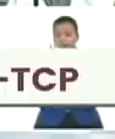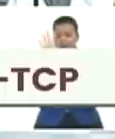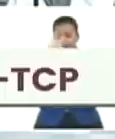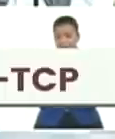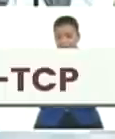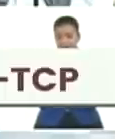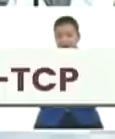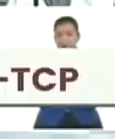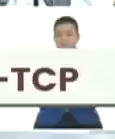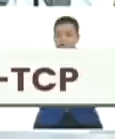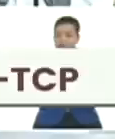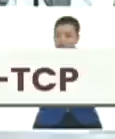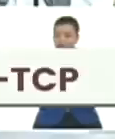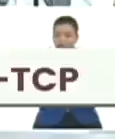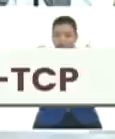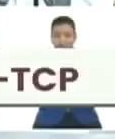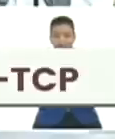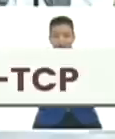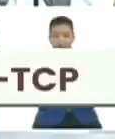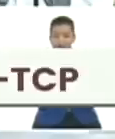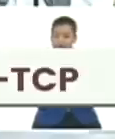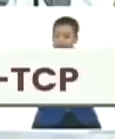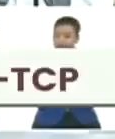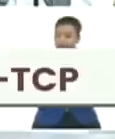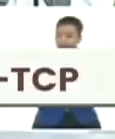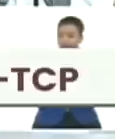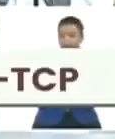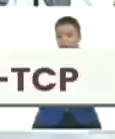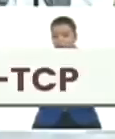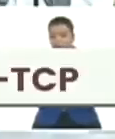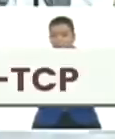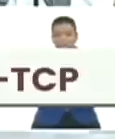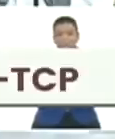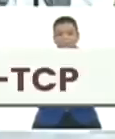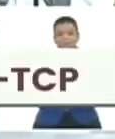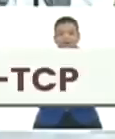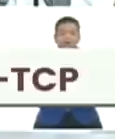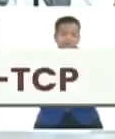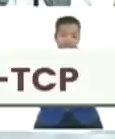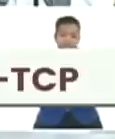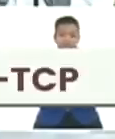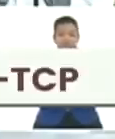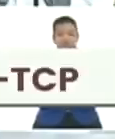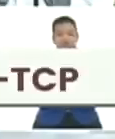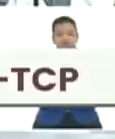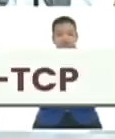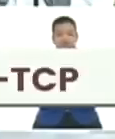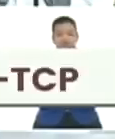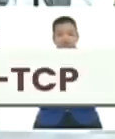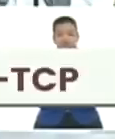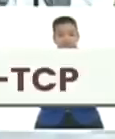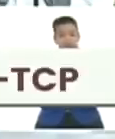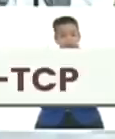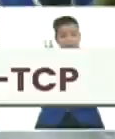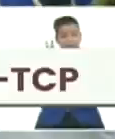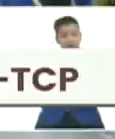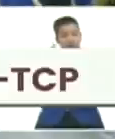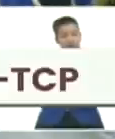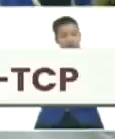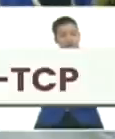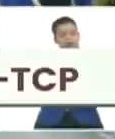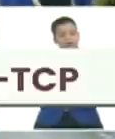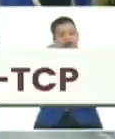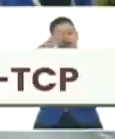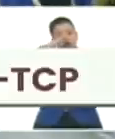como región y proporcionar una plataforma para un debate abierto, una invitación a Cuba, Nicaragua y Venezuela